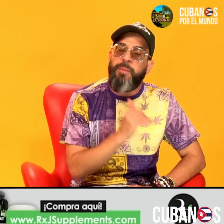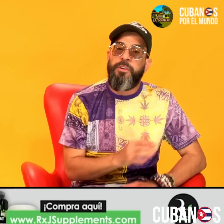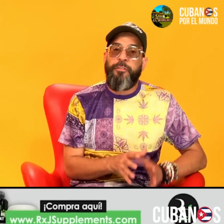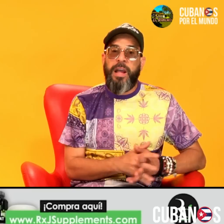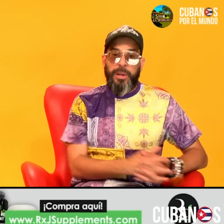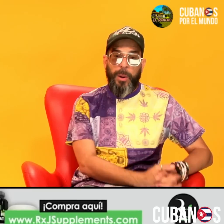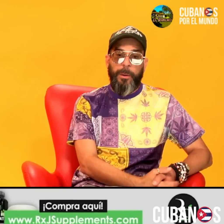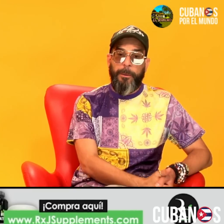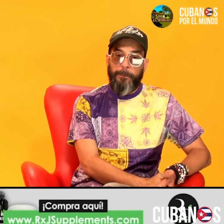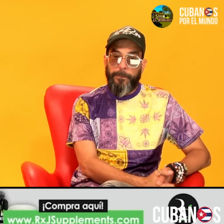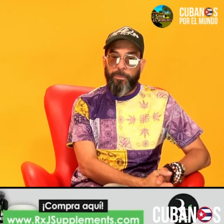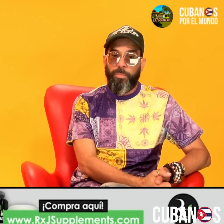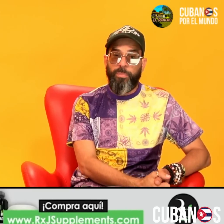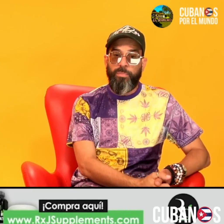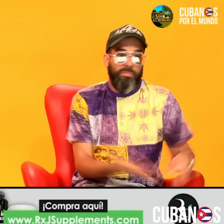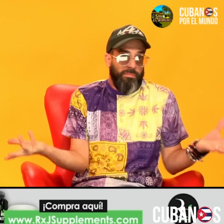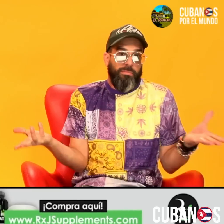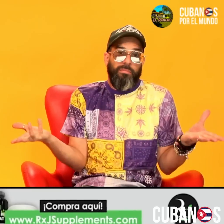del hemisferio.